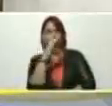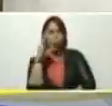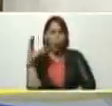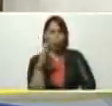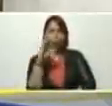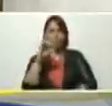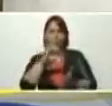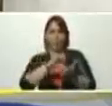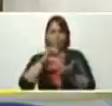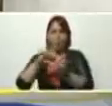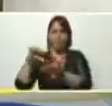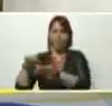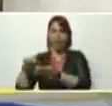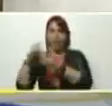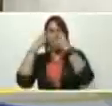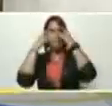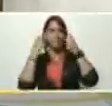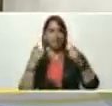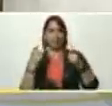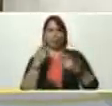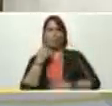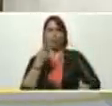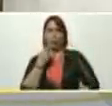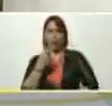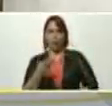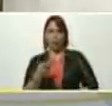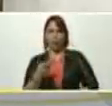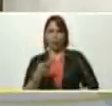Medellín, expertos, y escriben como que estuvieran aquí.